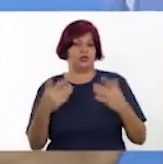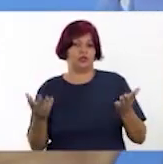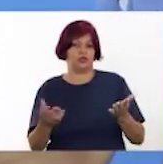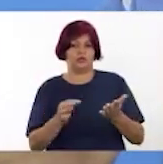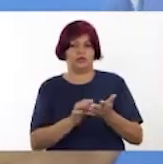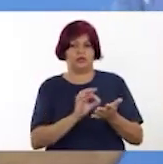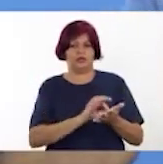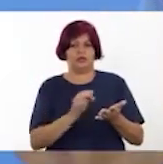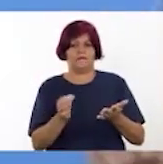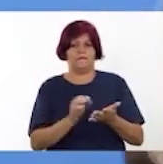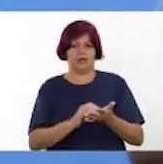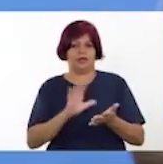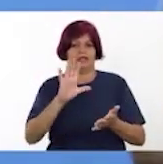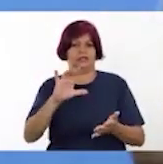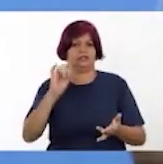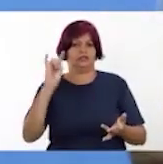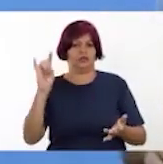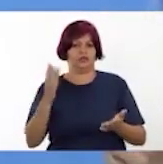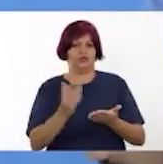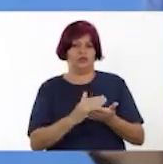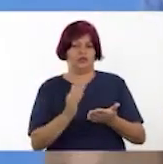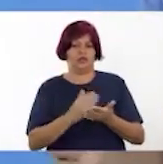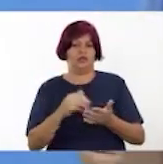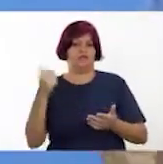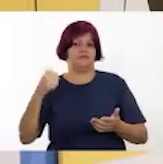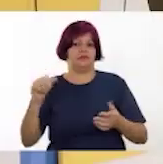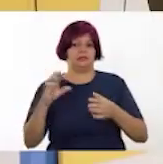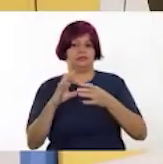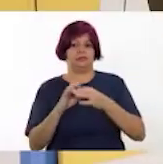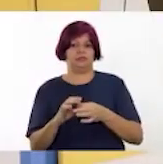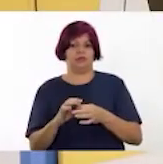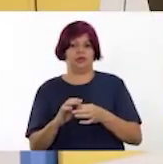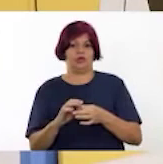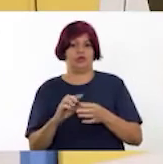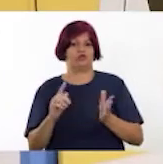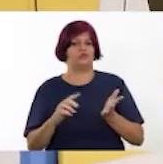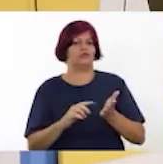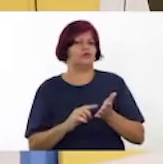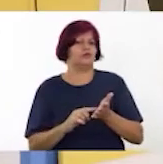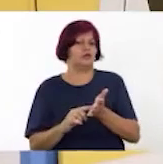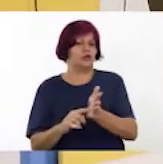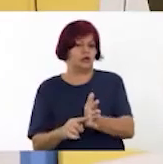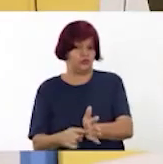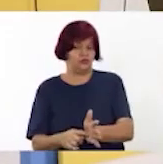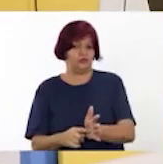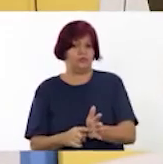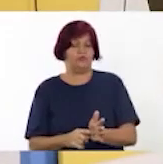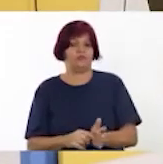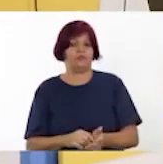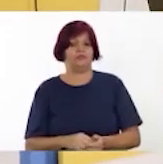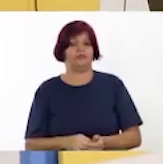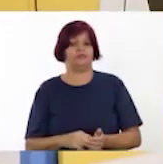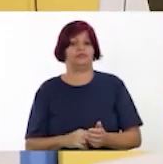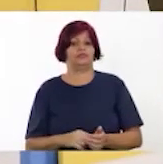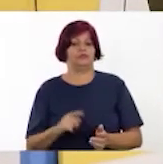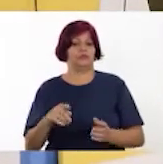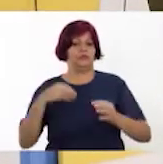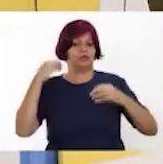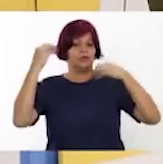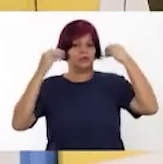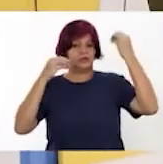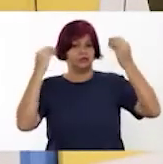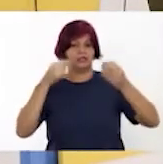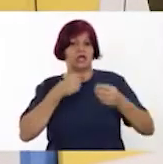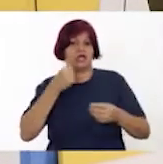la página 59 del libro de texto de décimo grado. Y yo les sugiero que después ustedes estén analizando